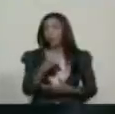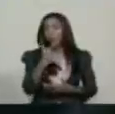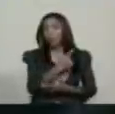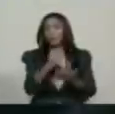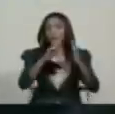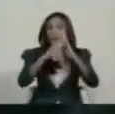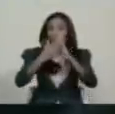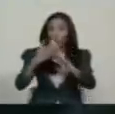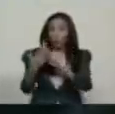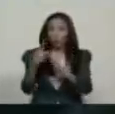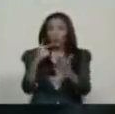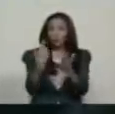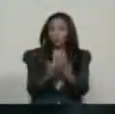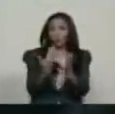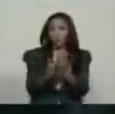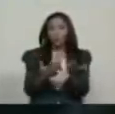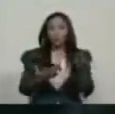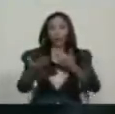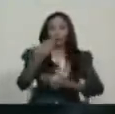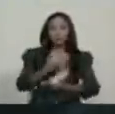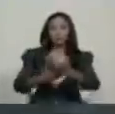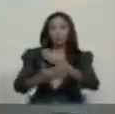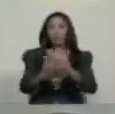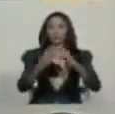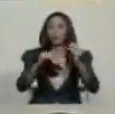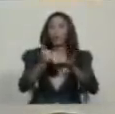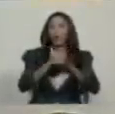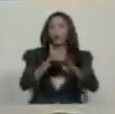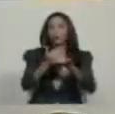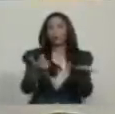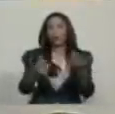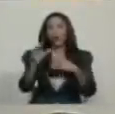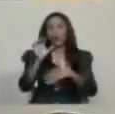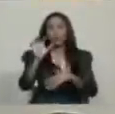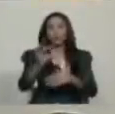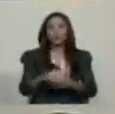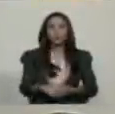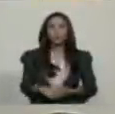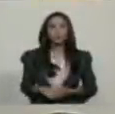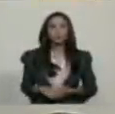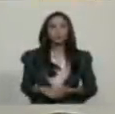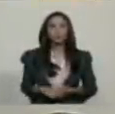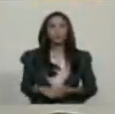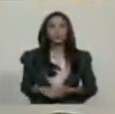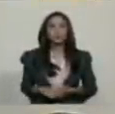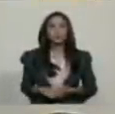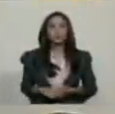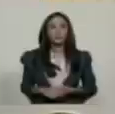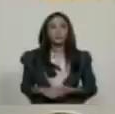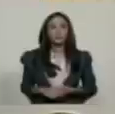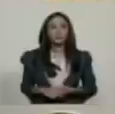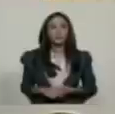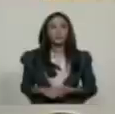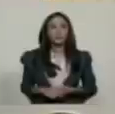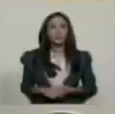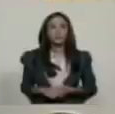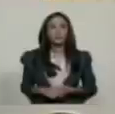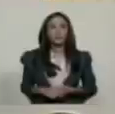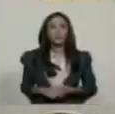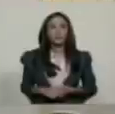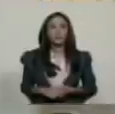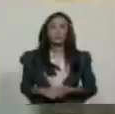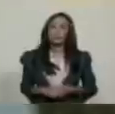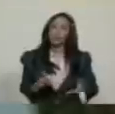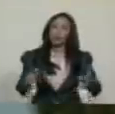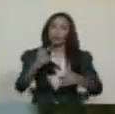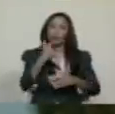comunidad para la satisfacción de sus necesidades. Eso, en palabras de Cristo, es la tierra